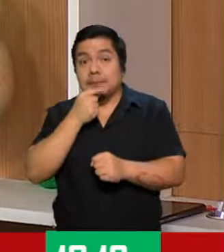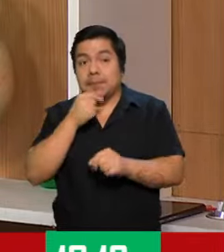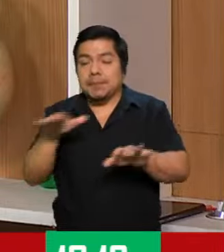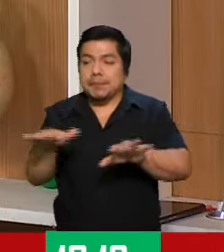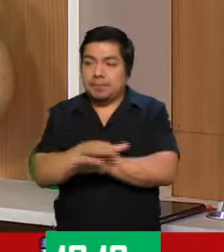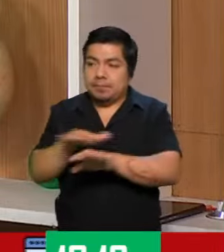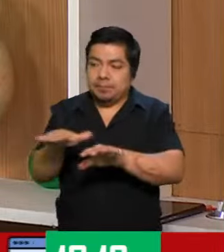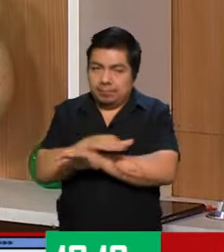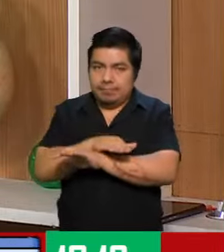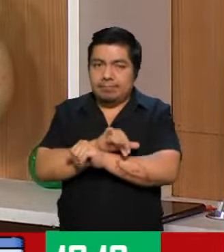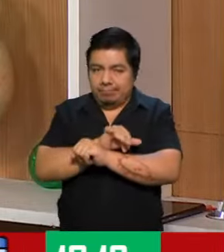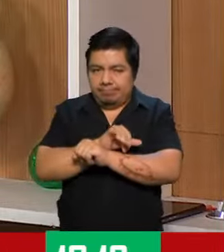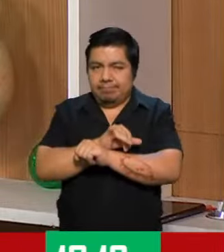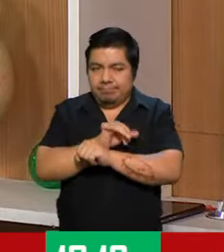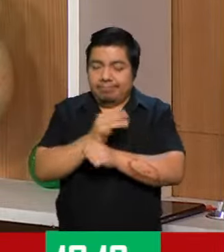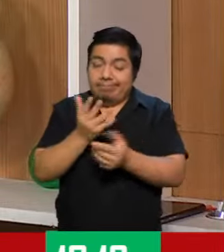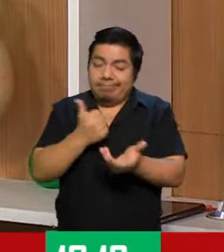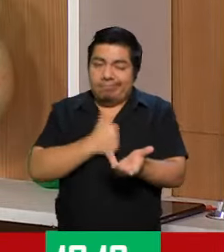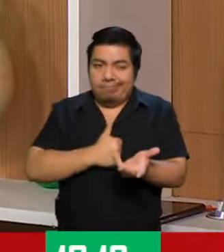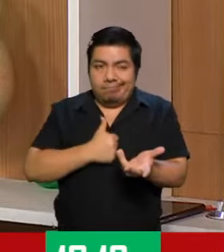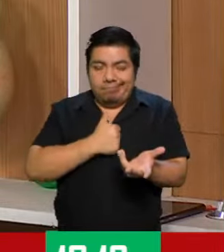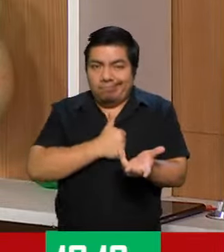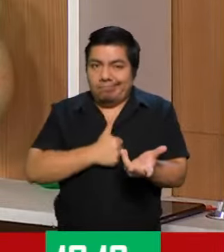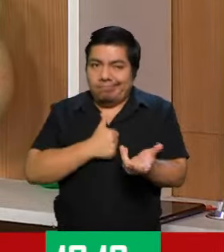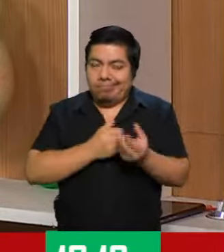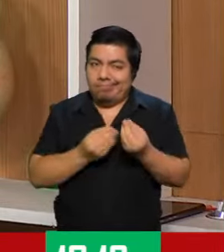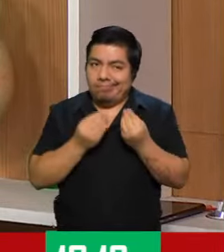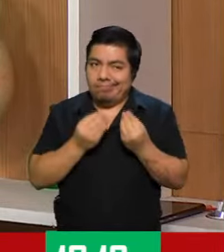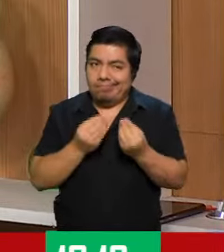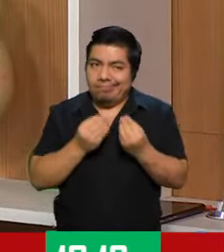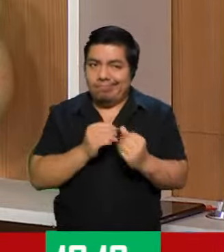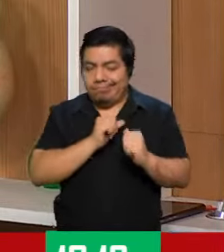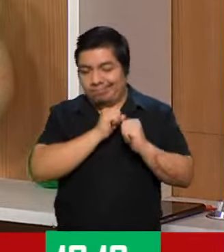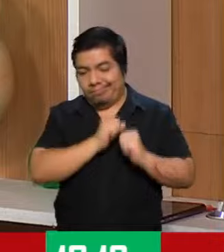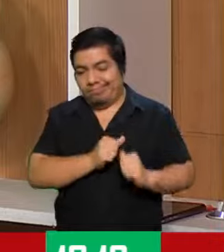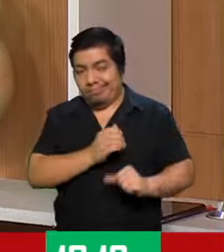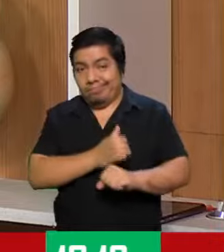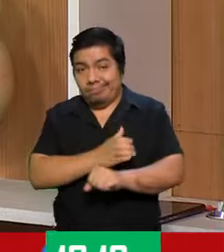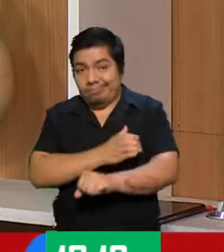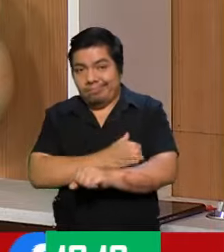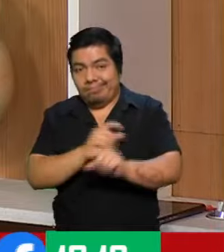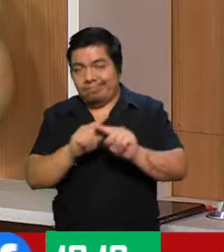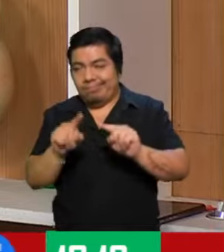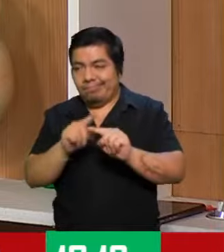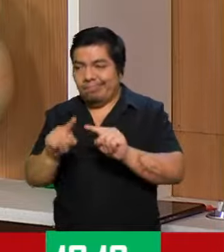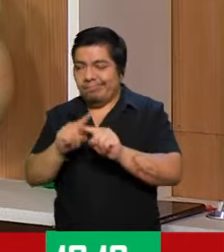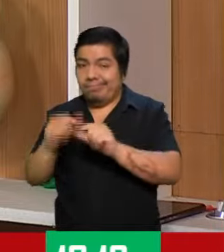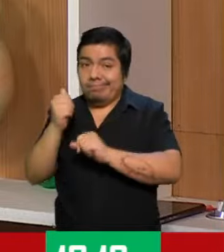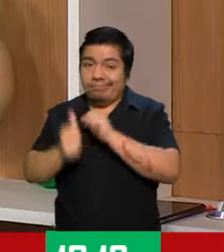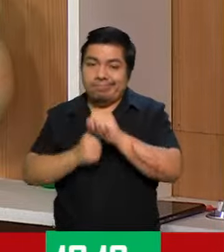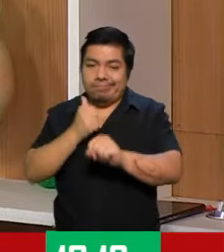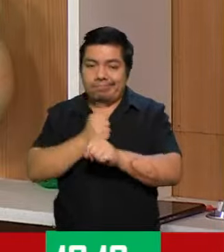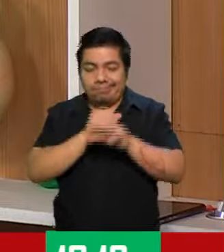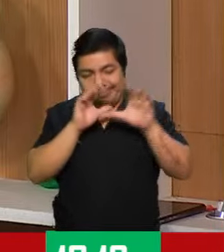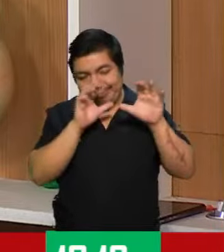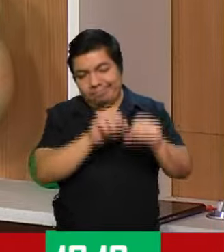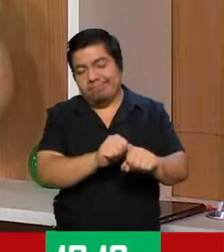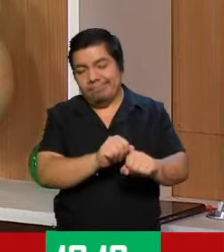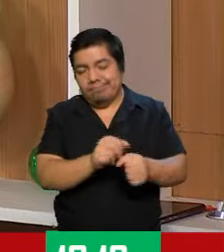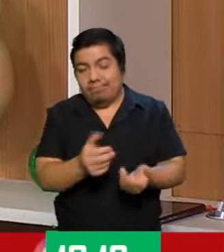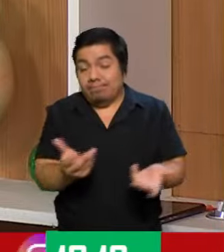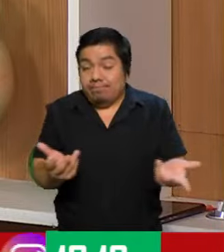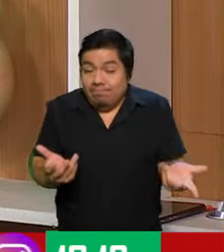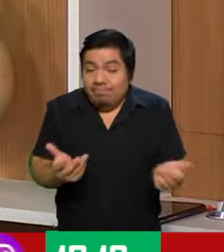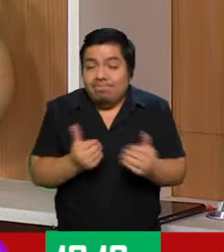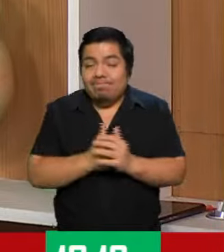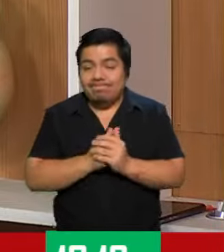enfrentar el tema y ha habido lamentablemente muchas detenciones de compañeros respecto a otros años en términos relativos,